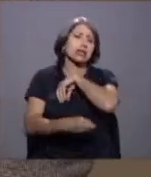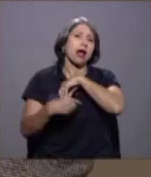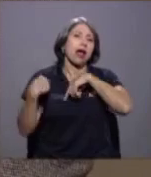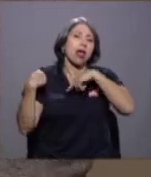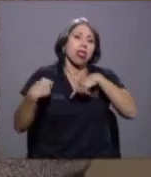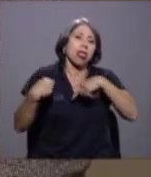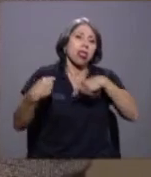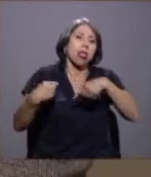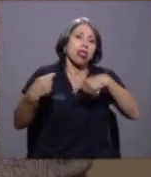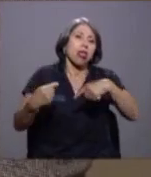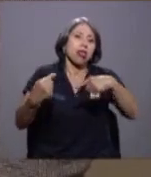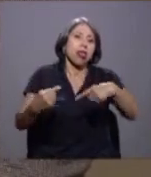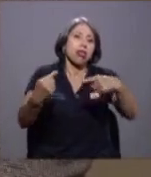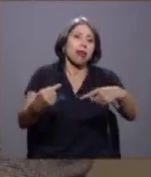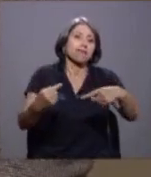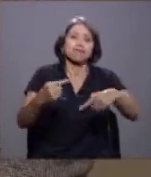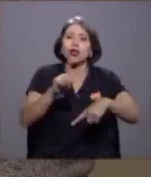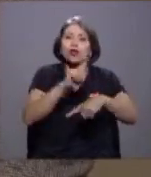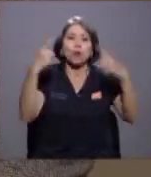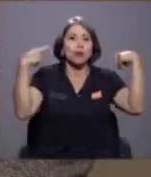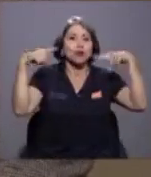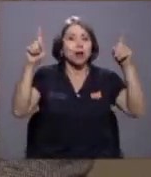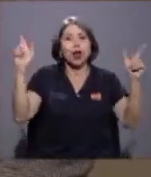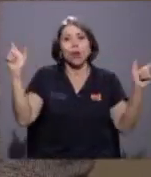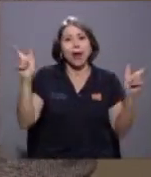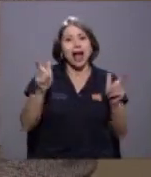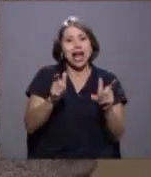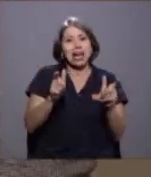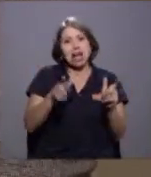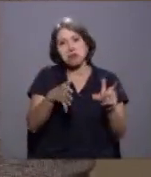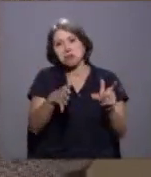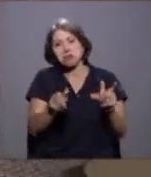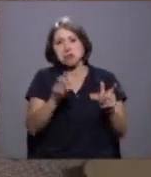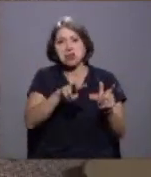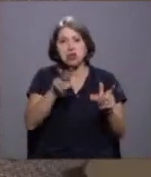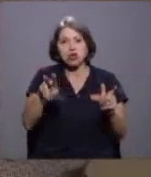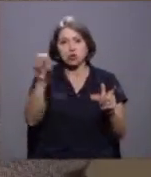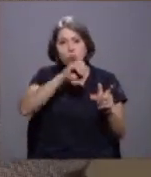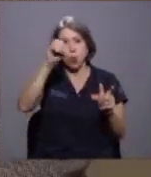hemos logrado bajarla de alrededor del 20-22% de la población.